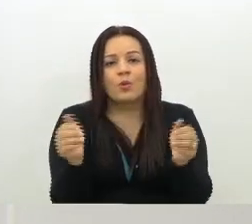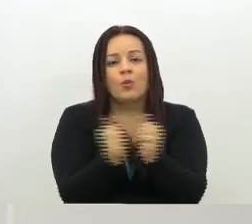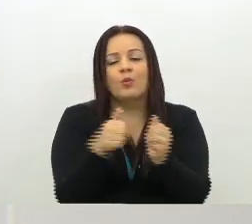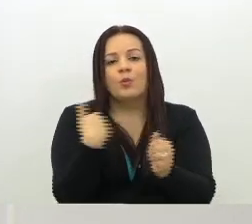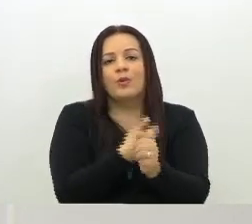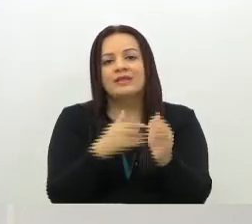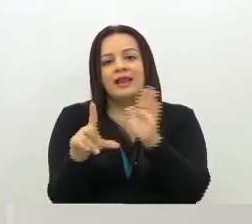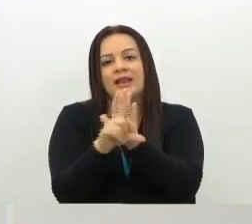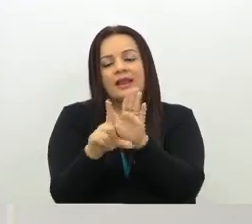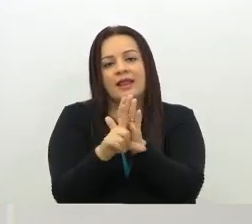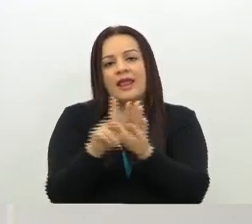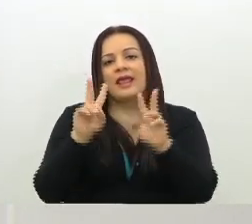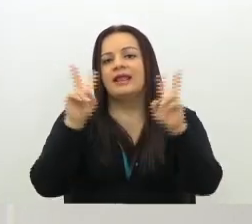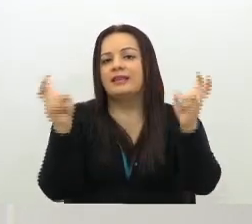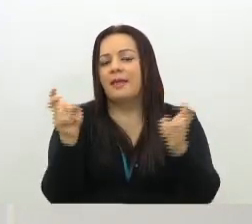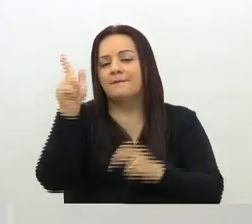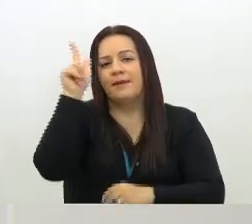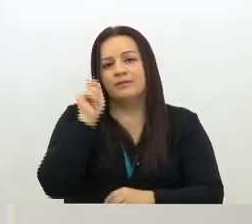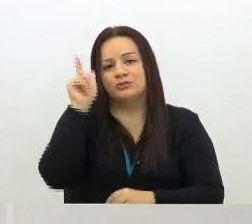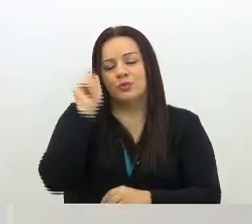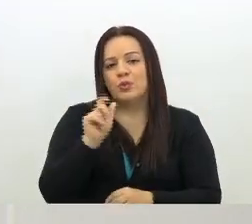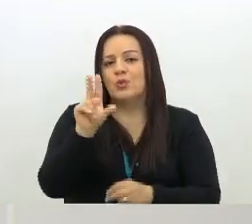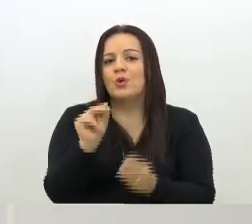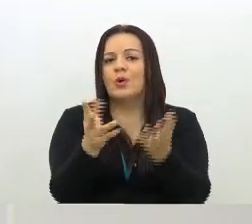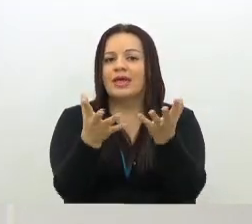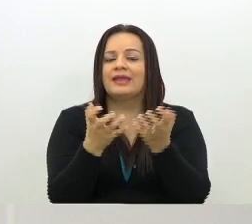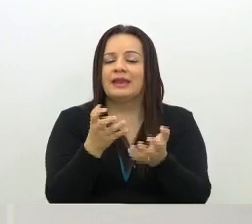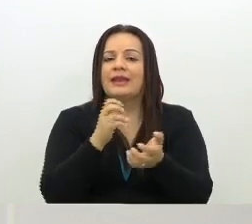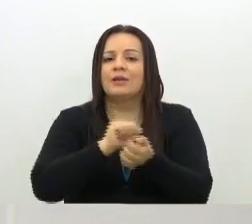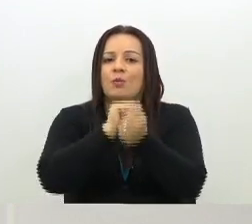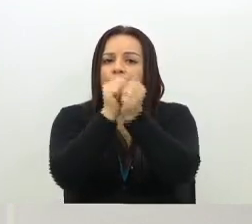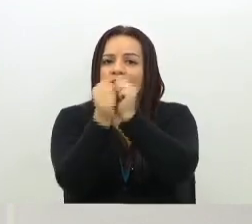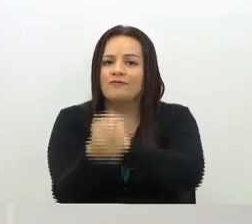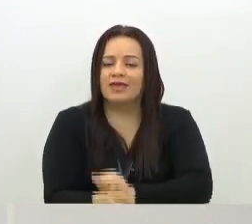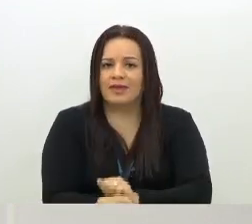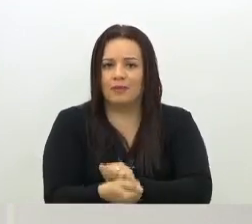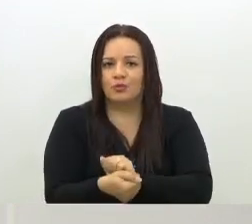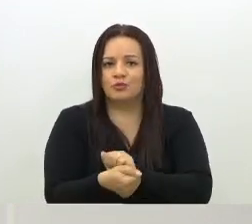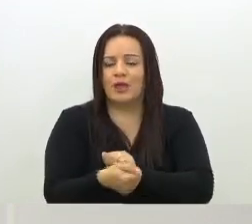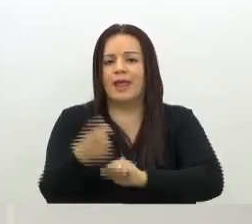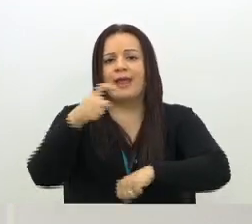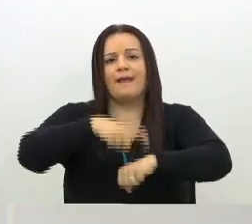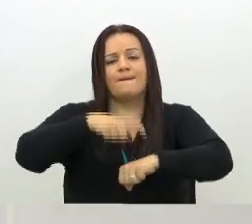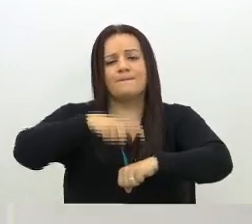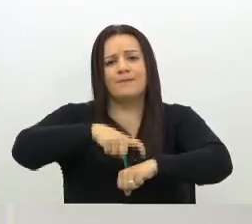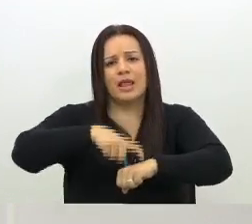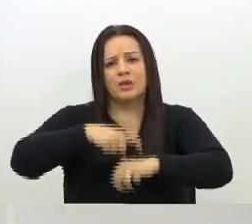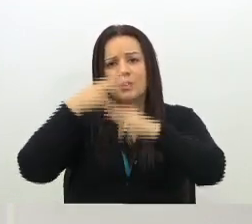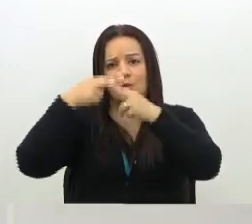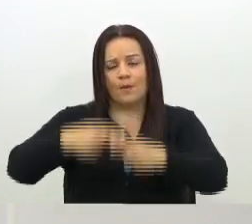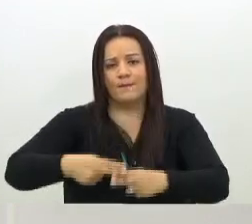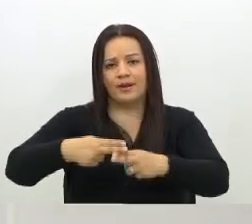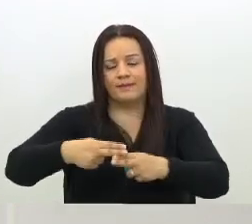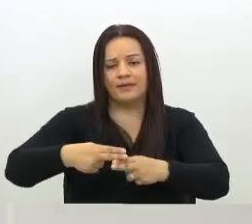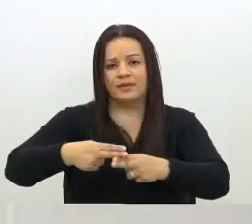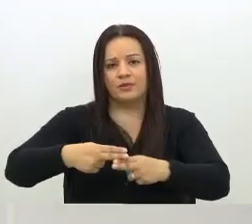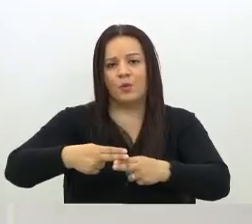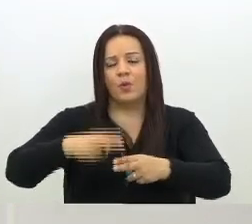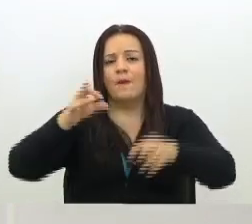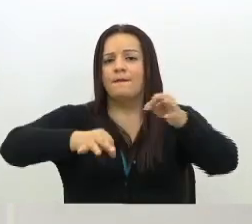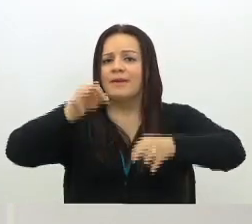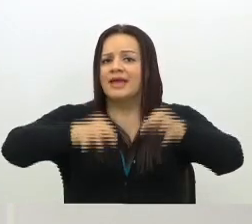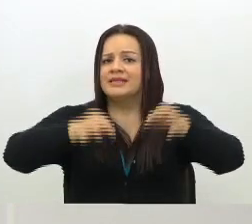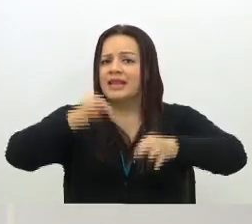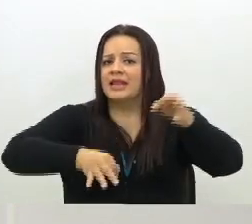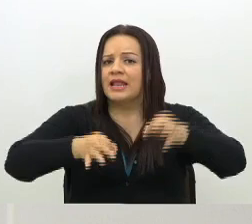legislación en materia de pensiones, para no querer que modifiquemos el plazo de nombramiento de las magistraturas